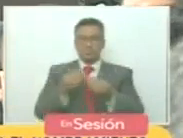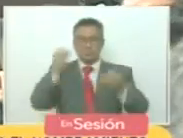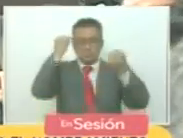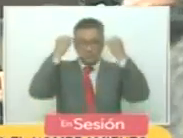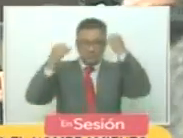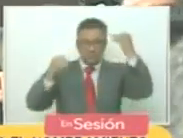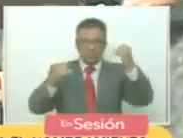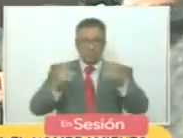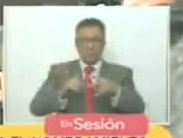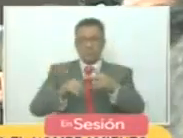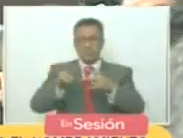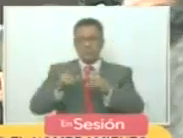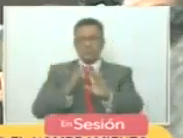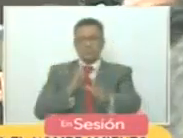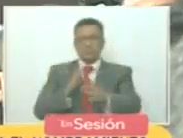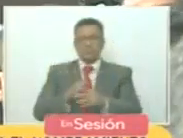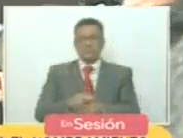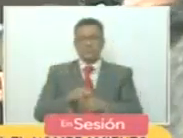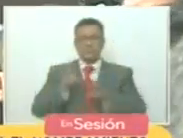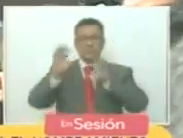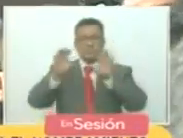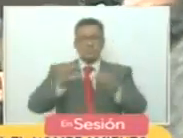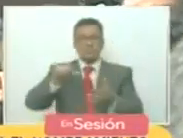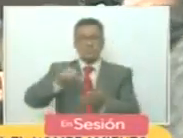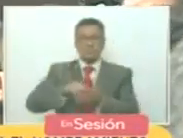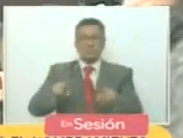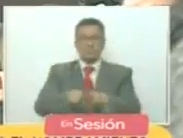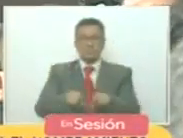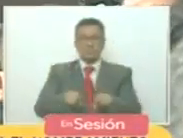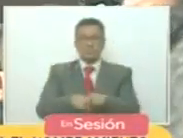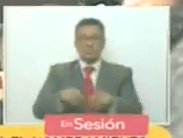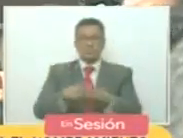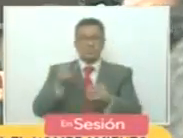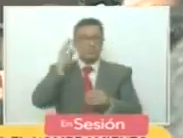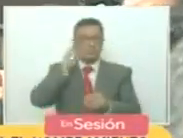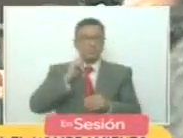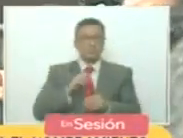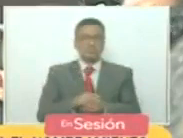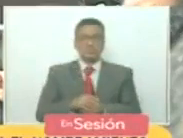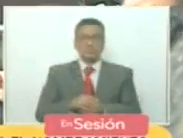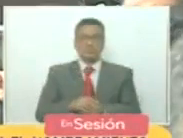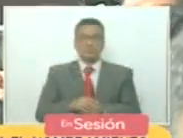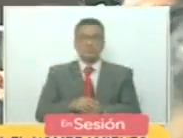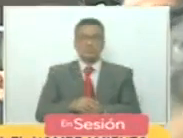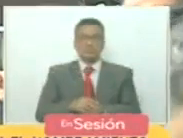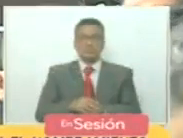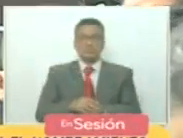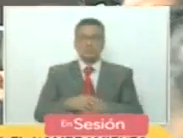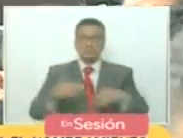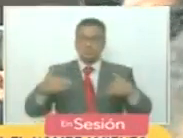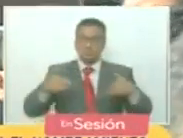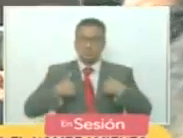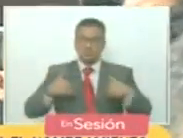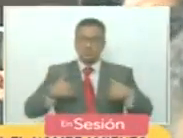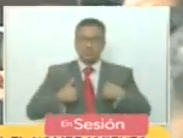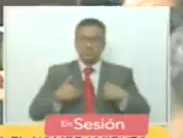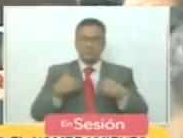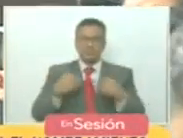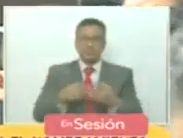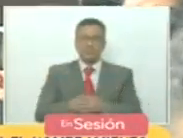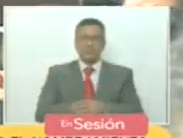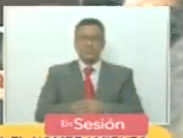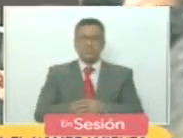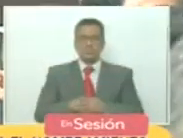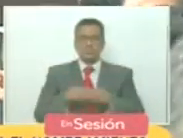estratégicas. La nación persa, al igual que la nación bolivariana, sufre